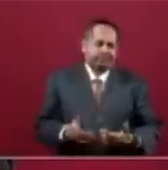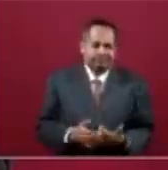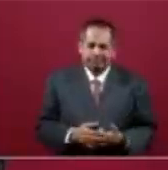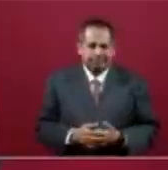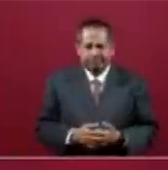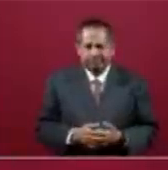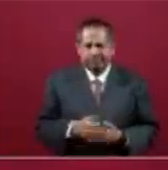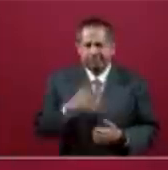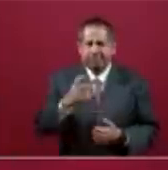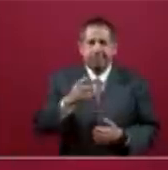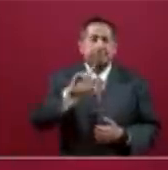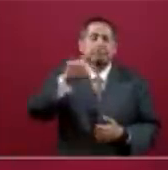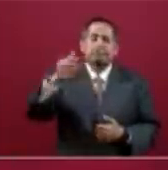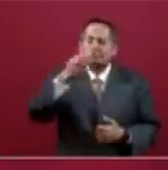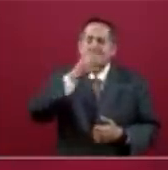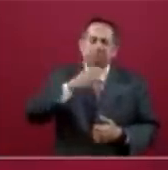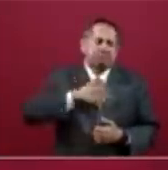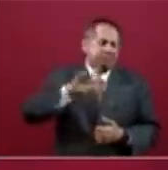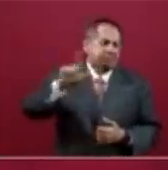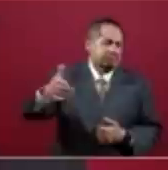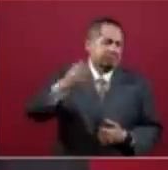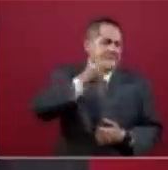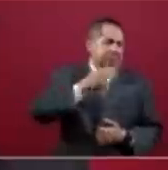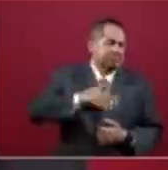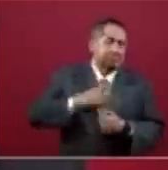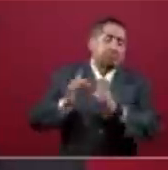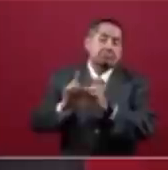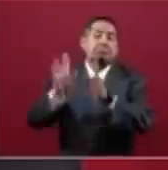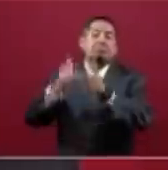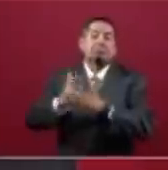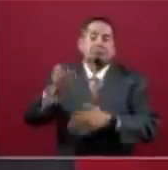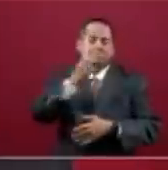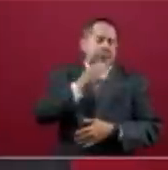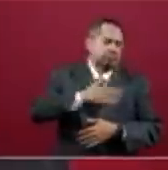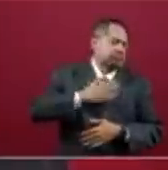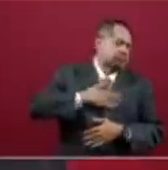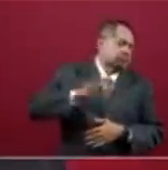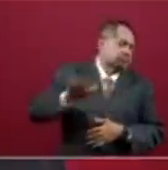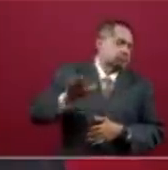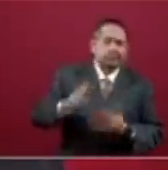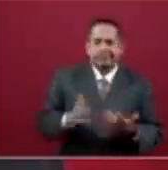Ahí nos reportan si pasa algo grave.